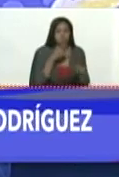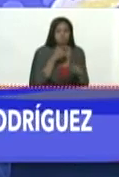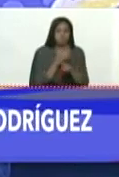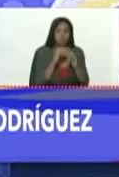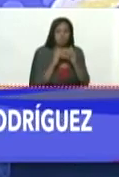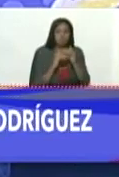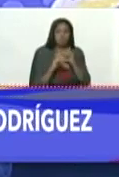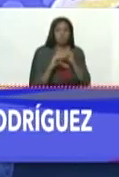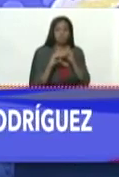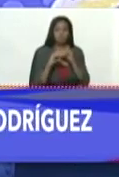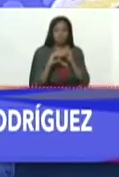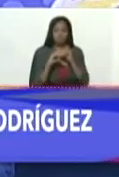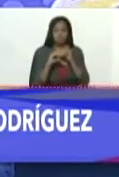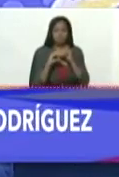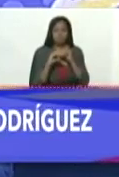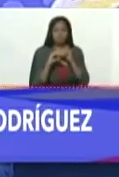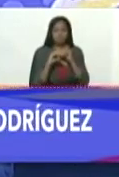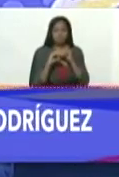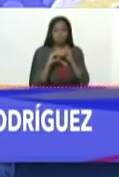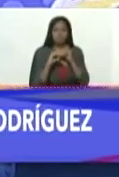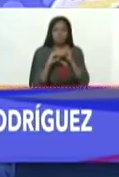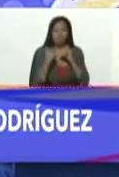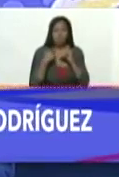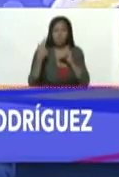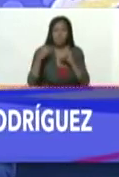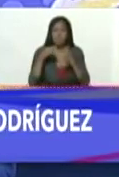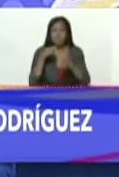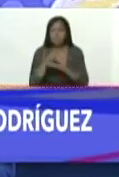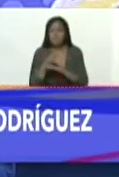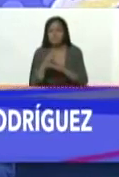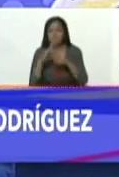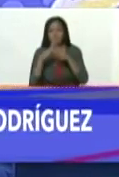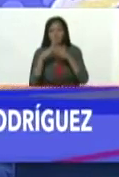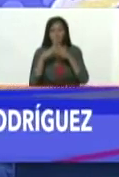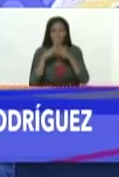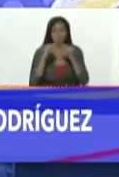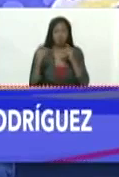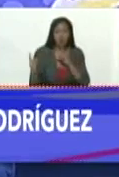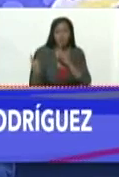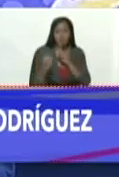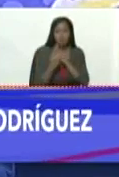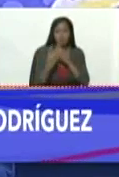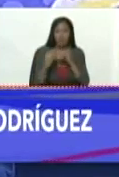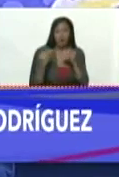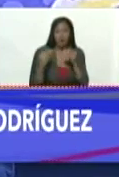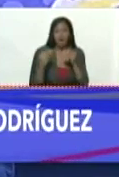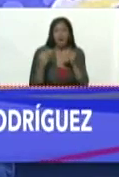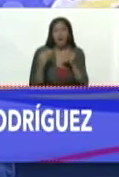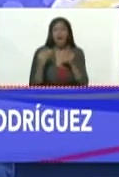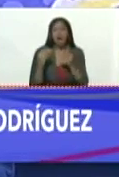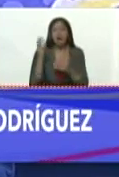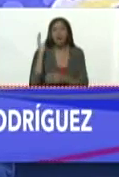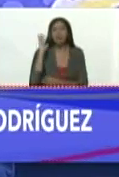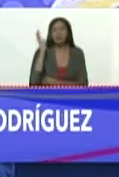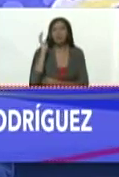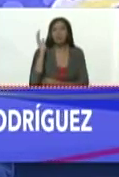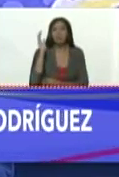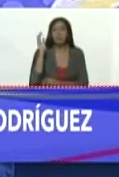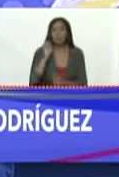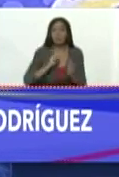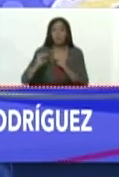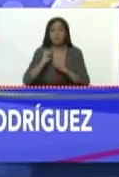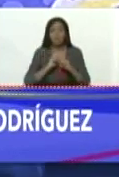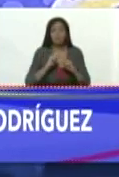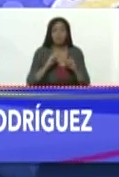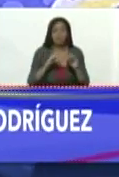debajo. Yo tenía que ir de todas, todas, a la cumbre del movimiento de